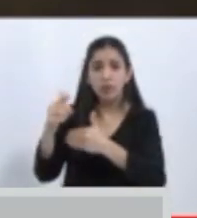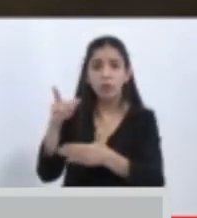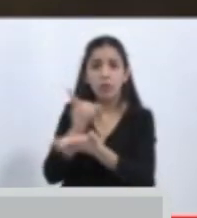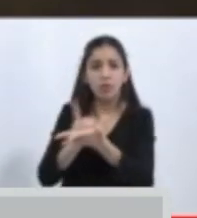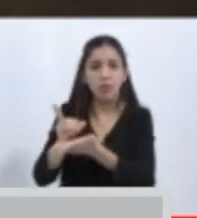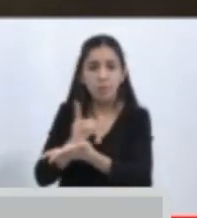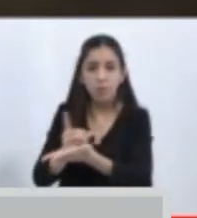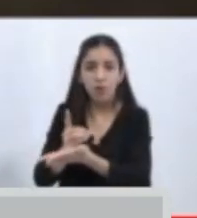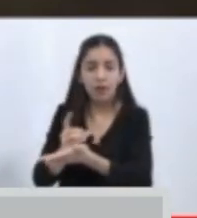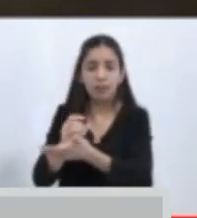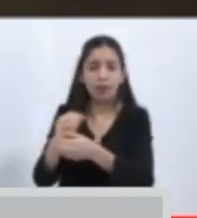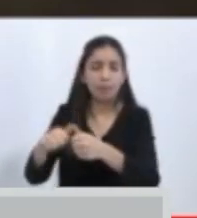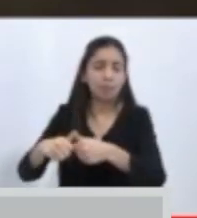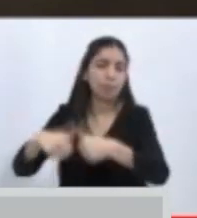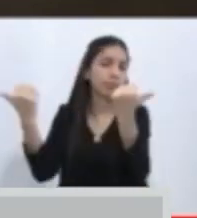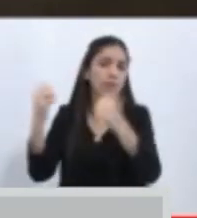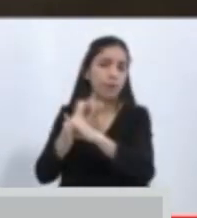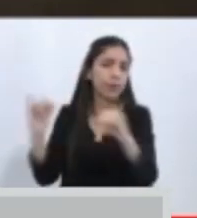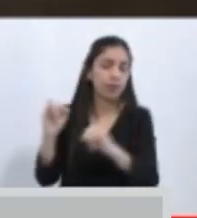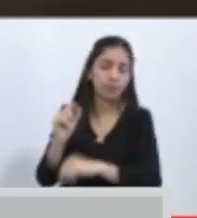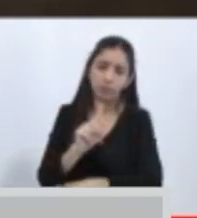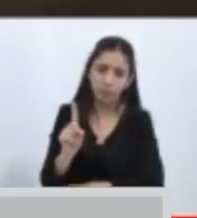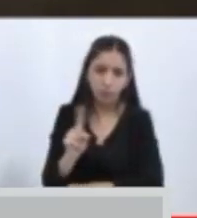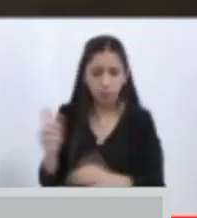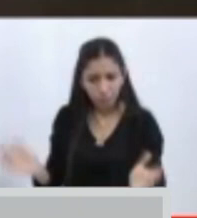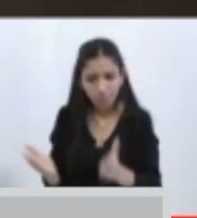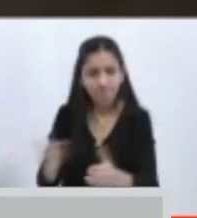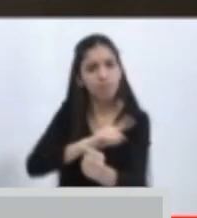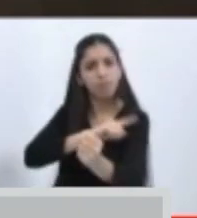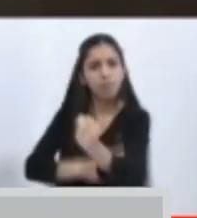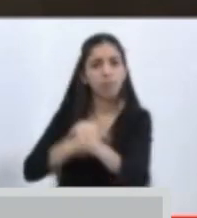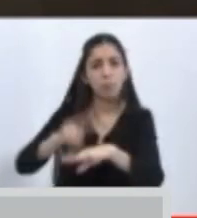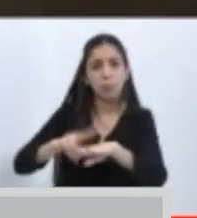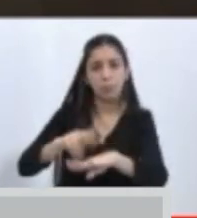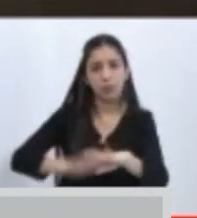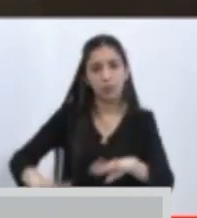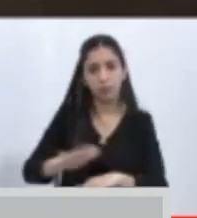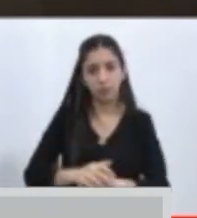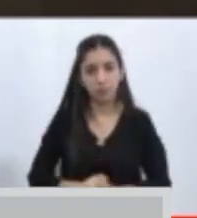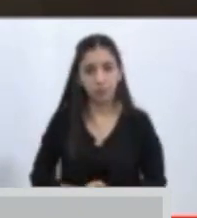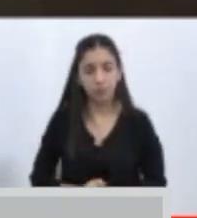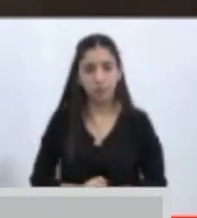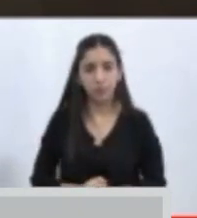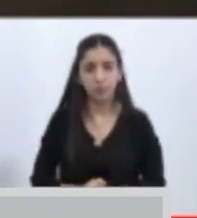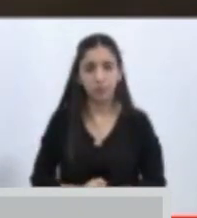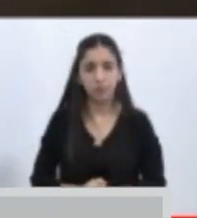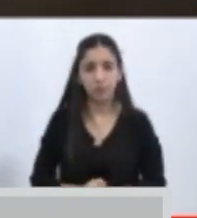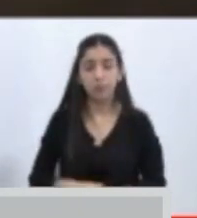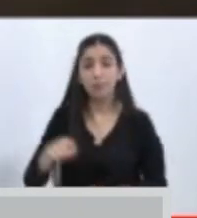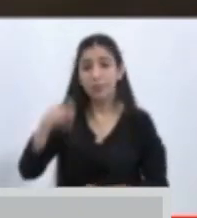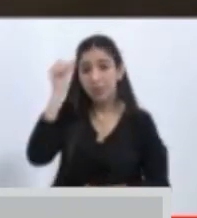que no quiebre este proceso democrático que necesita ser fortalecido en el Paraguay.